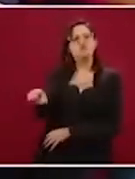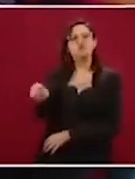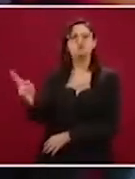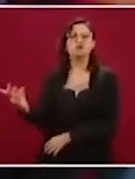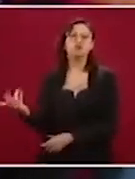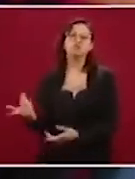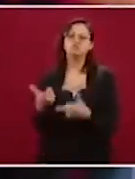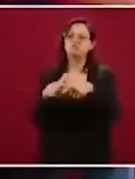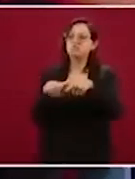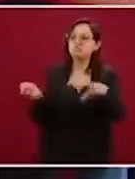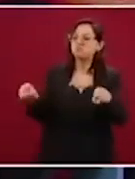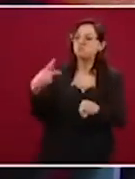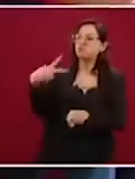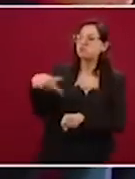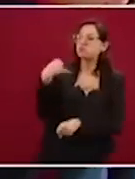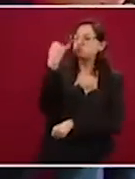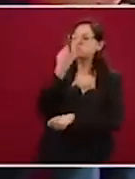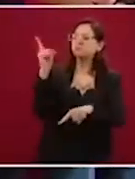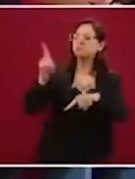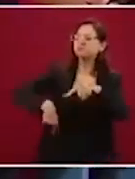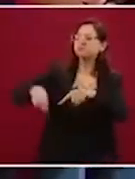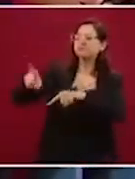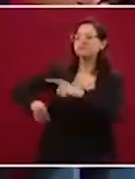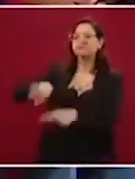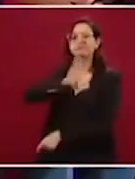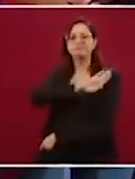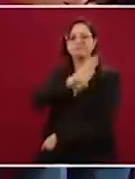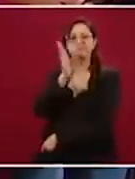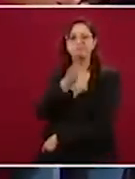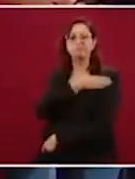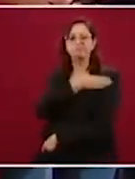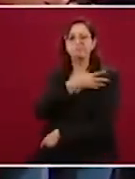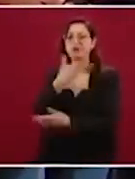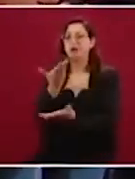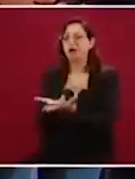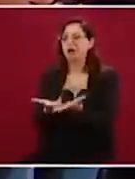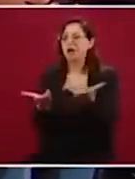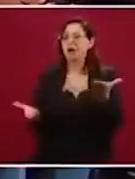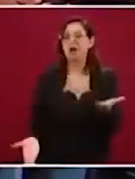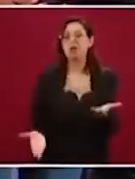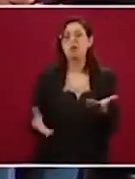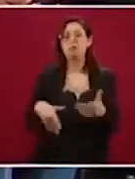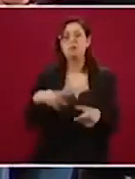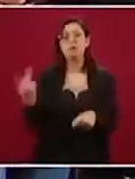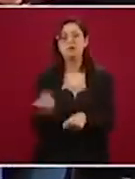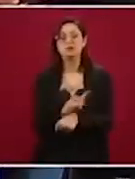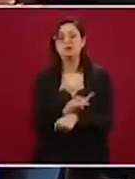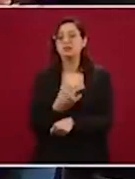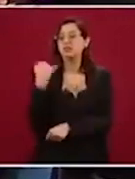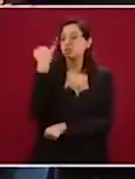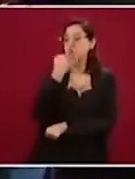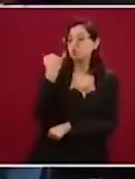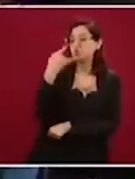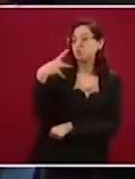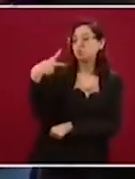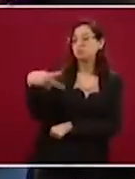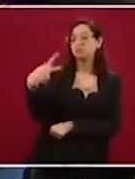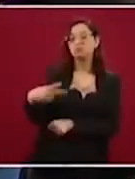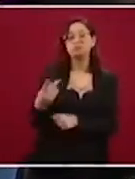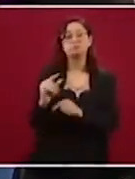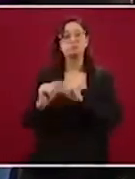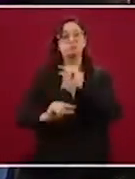cabida sus idiomas las consecuencias son lenguas que van camino al olvido como el lingua